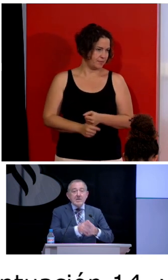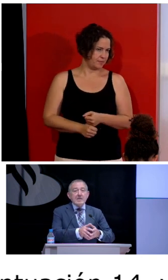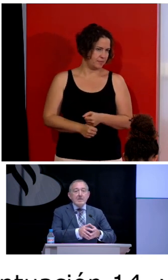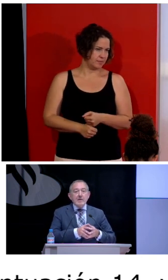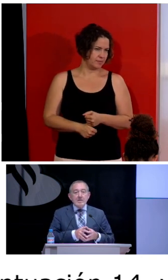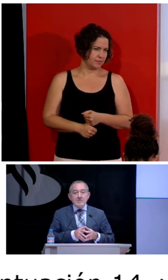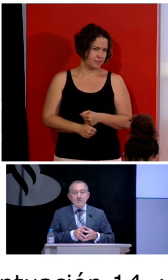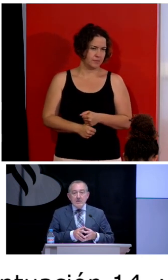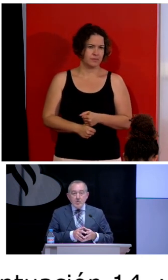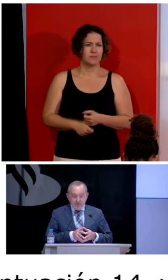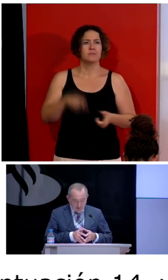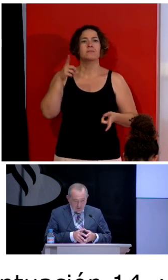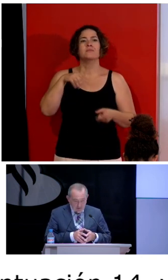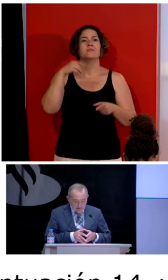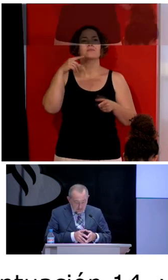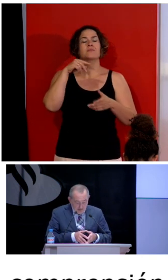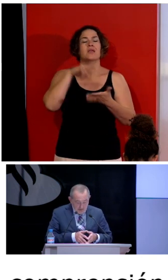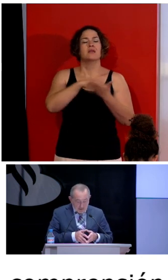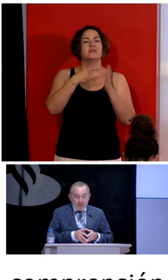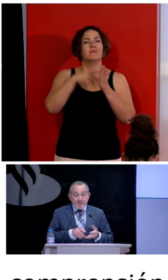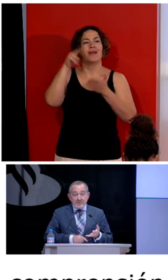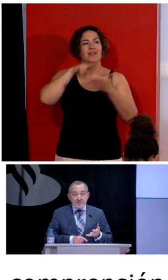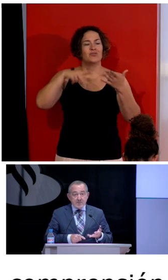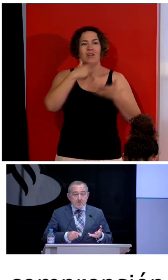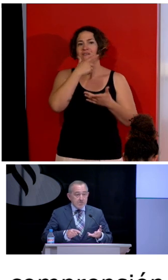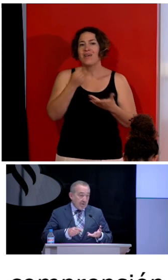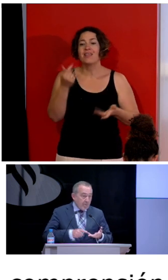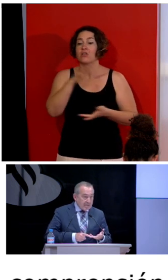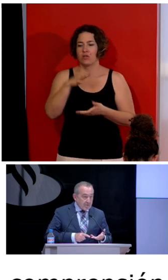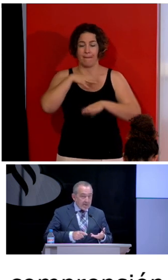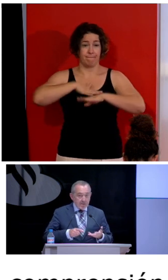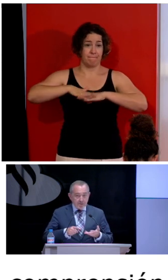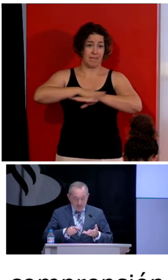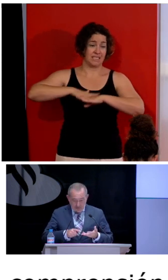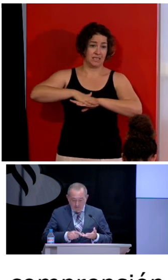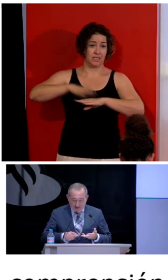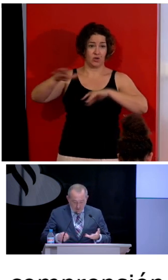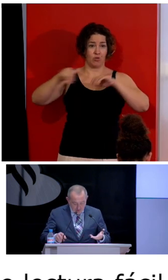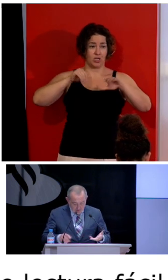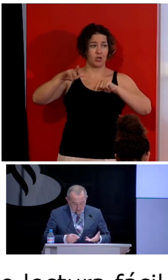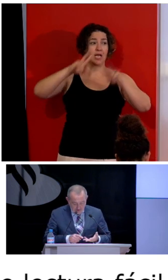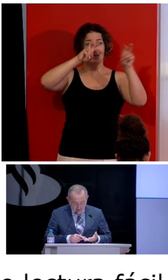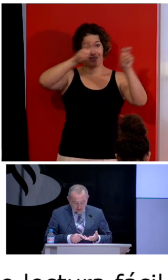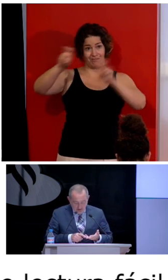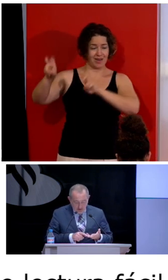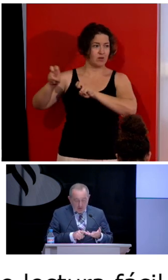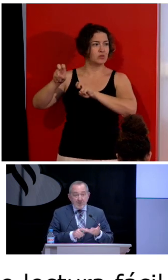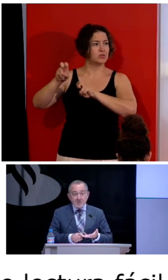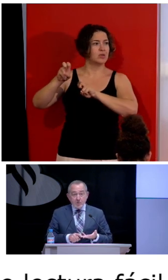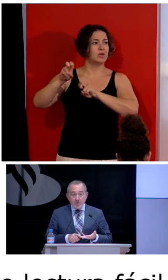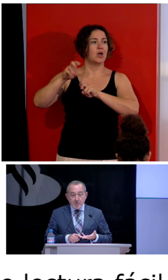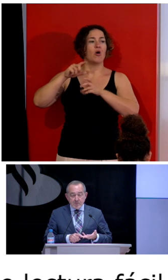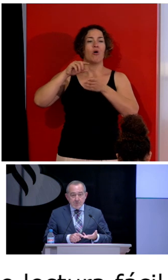¿Dónde se ha que trabajar el sistema de lectura fácil? El tema de bases, de convocatoria, temarios,